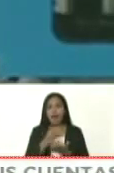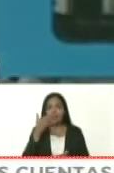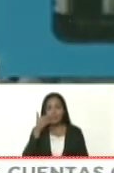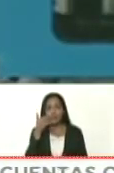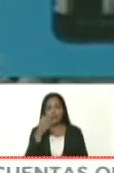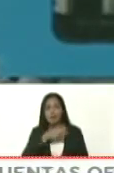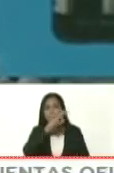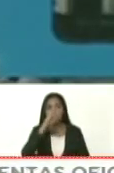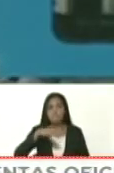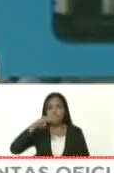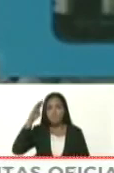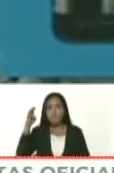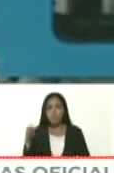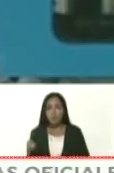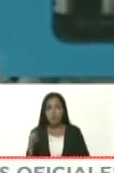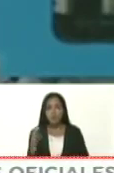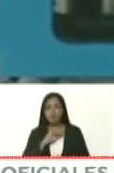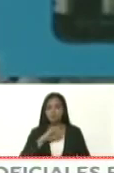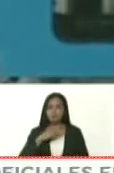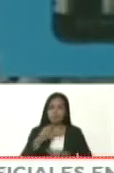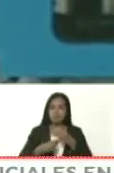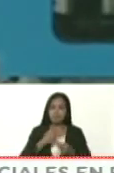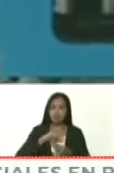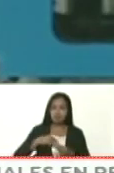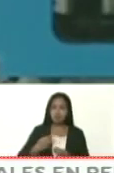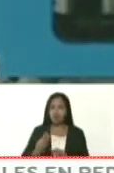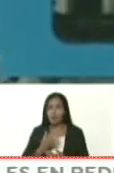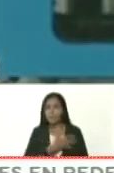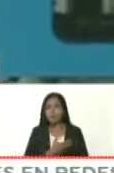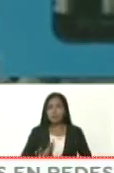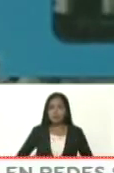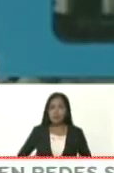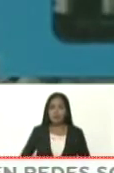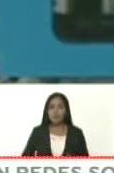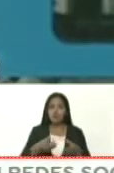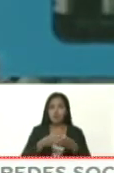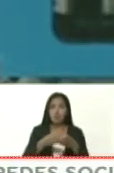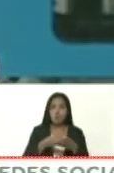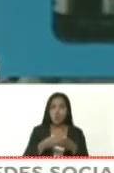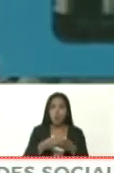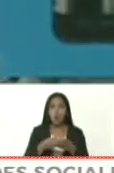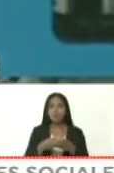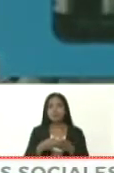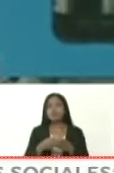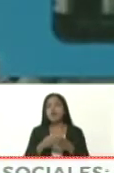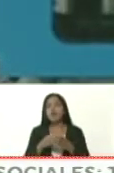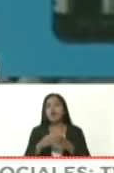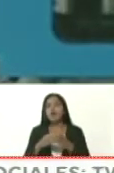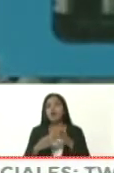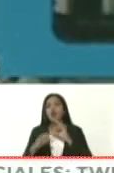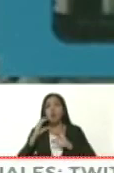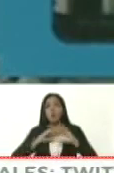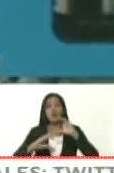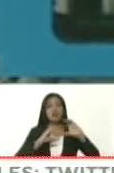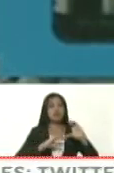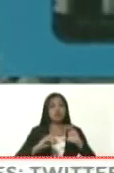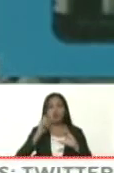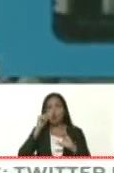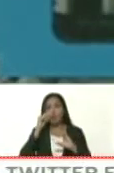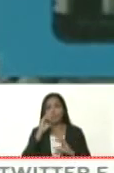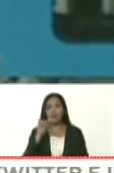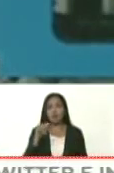MobileNet, que me ha hecho el presidente de la Corporación de Telecomunicaciones, el general Jorge